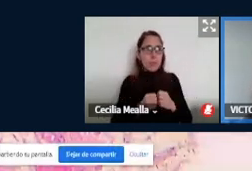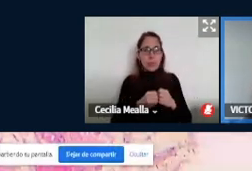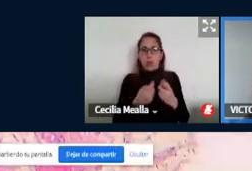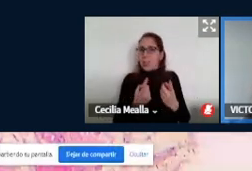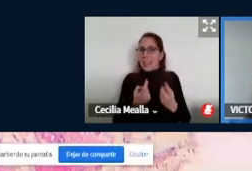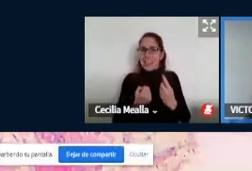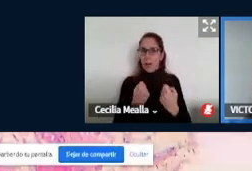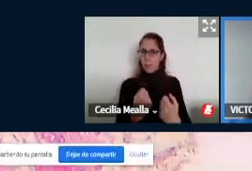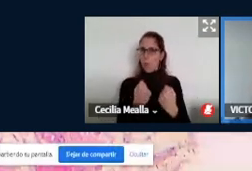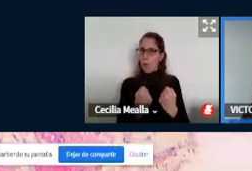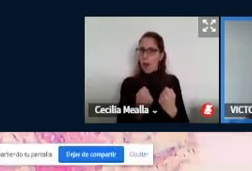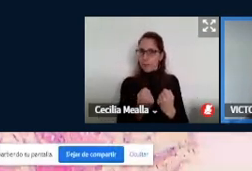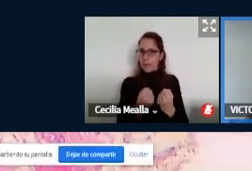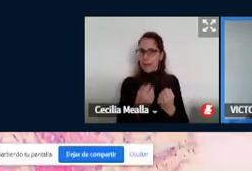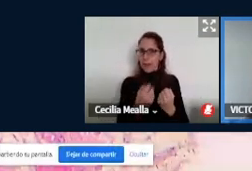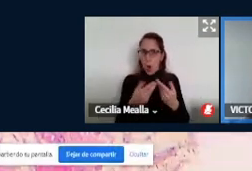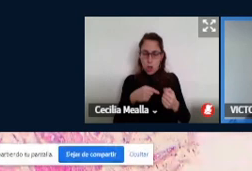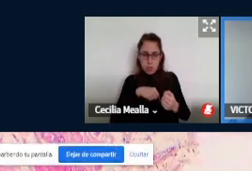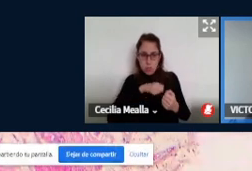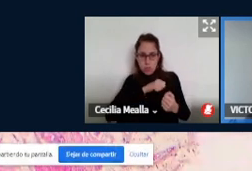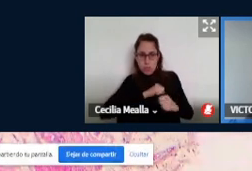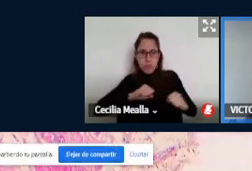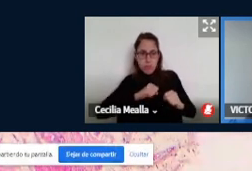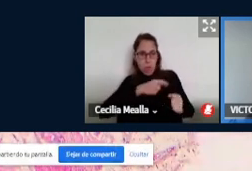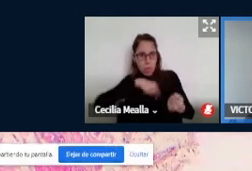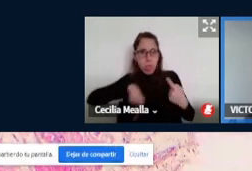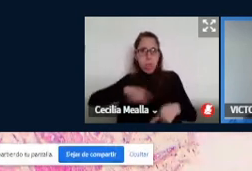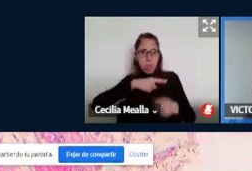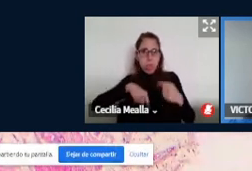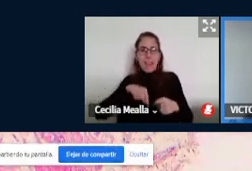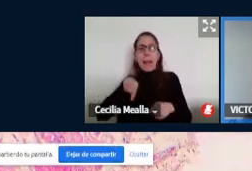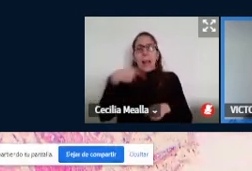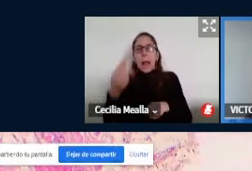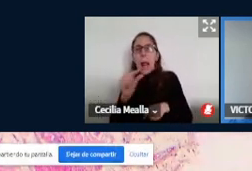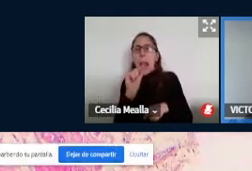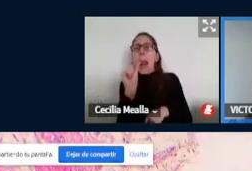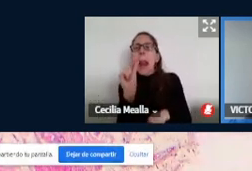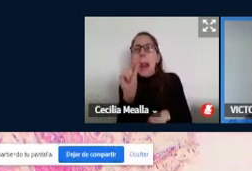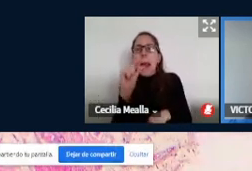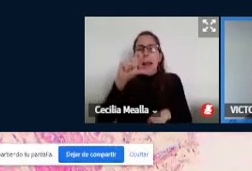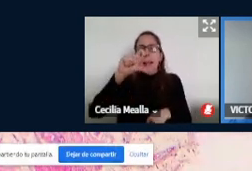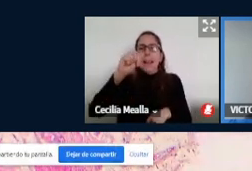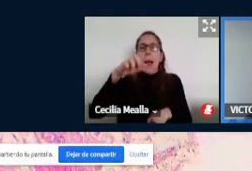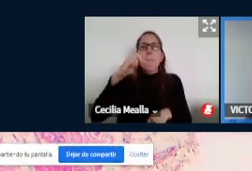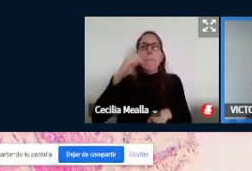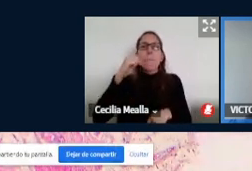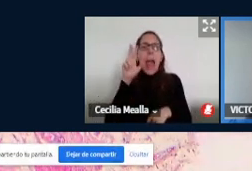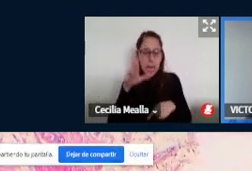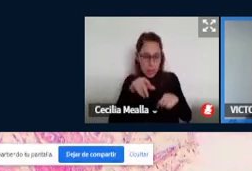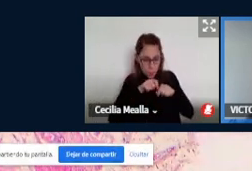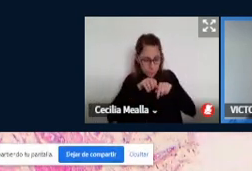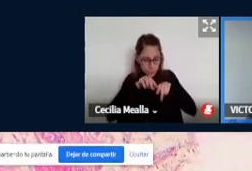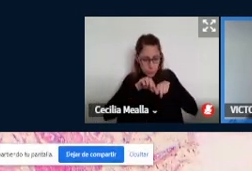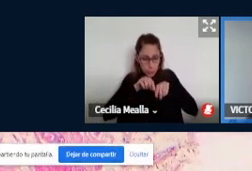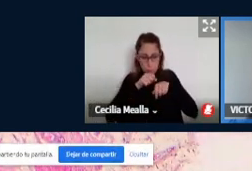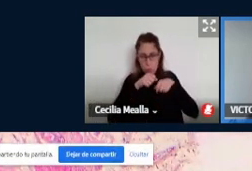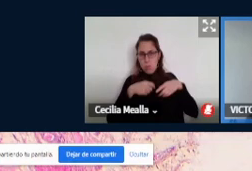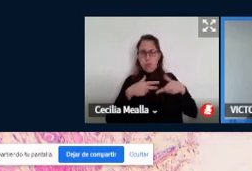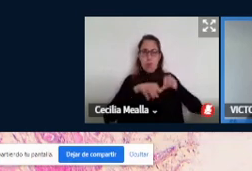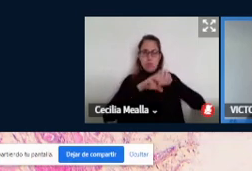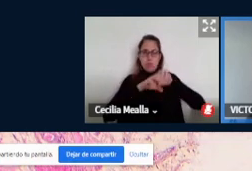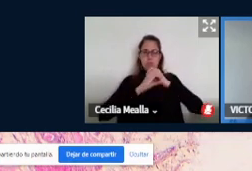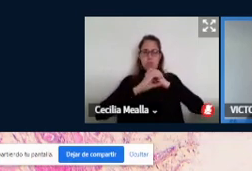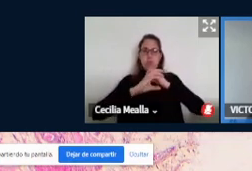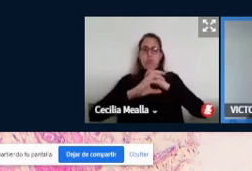lleguen a esos capilares que hablaban hoy. El capilar no tiene la resistencia, entonces no me acuerdo quién era, pero que dijo que si salen capilares